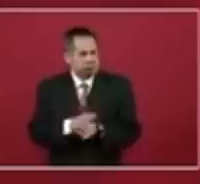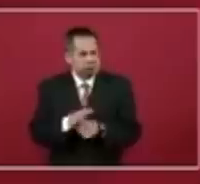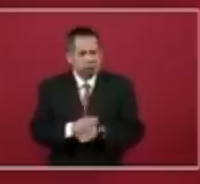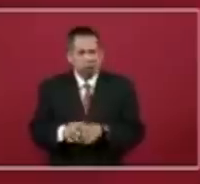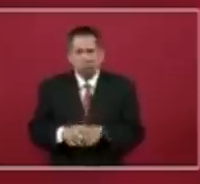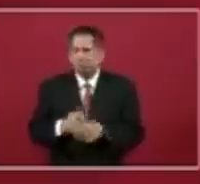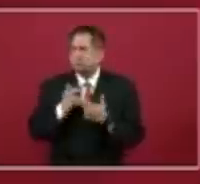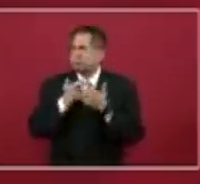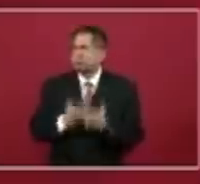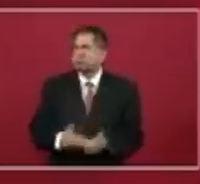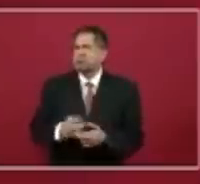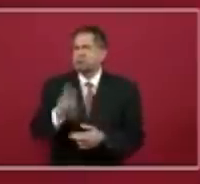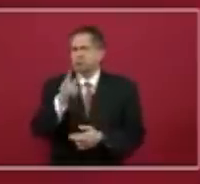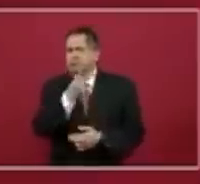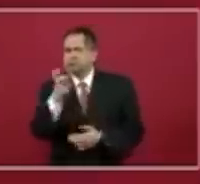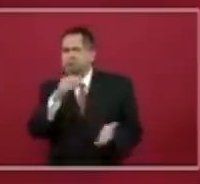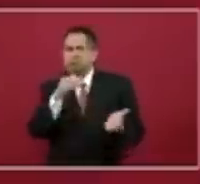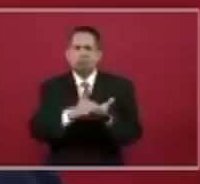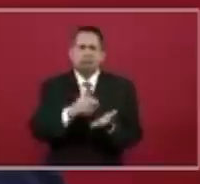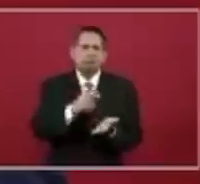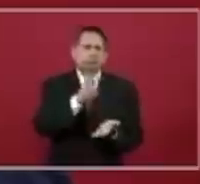más de 200,000 barriles diarios.